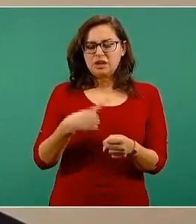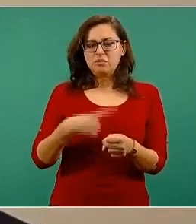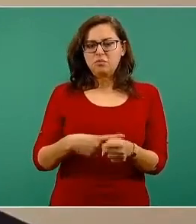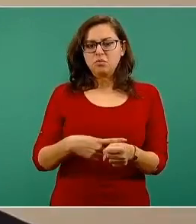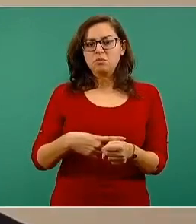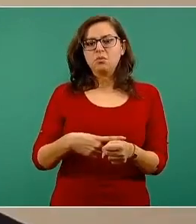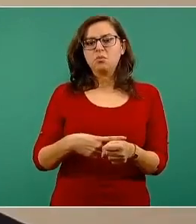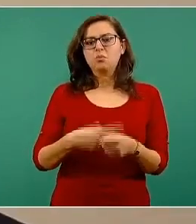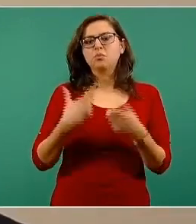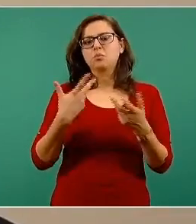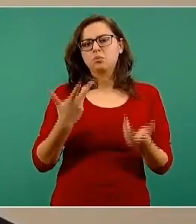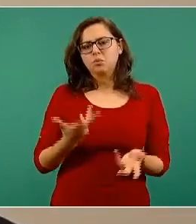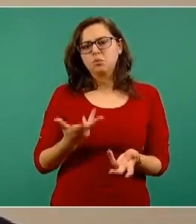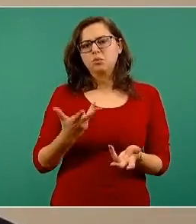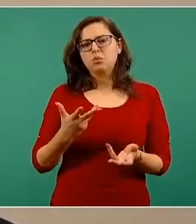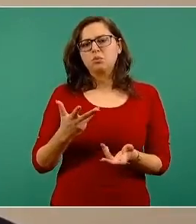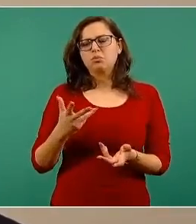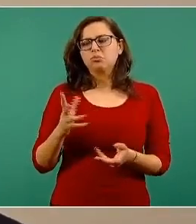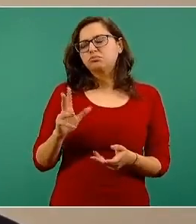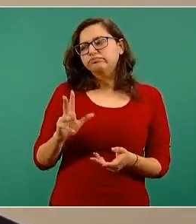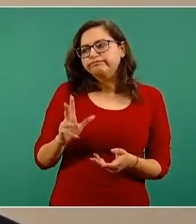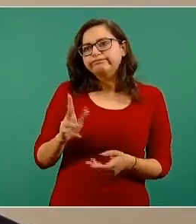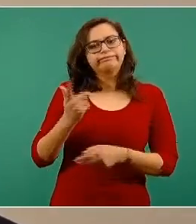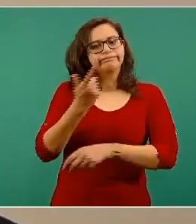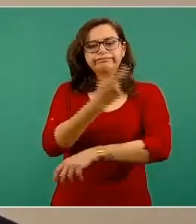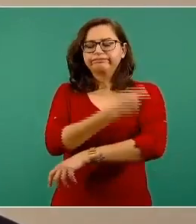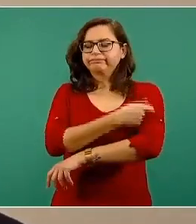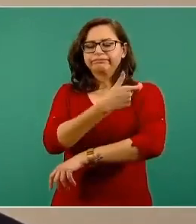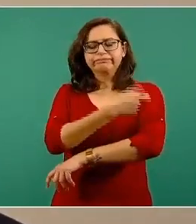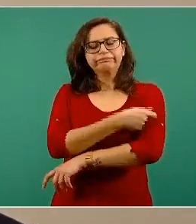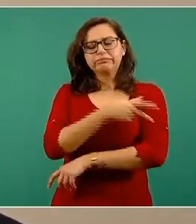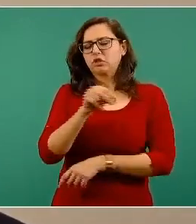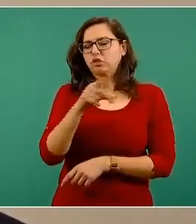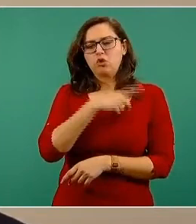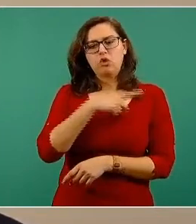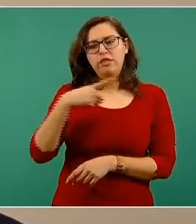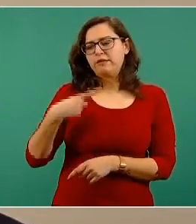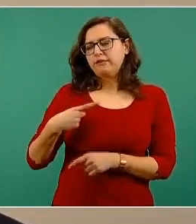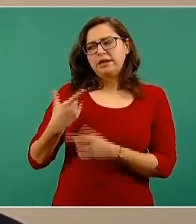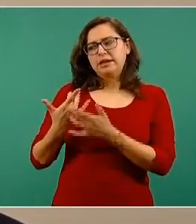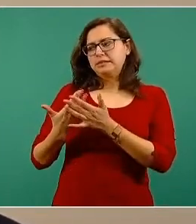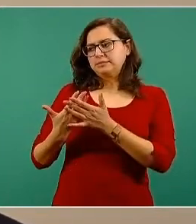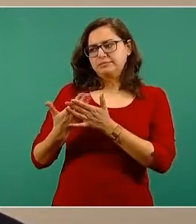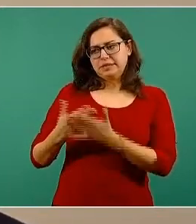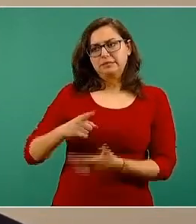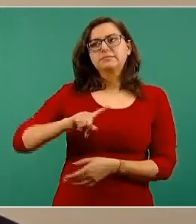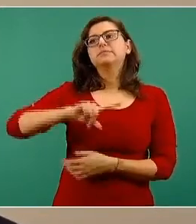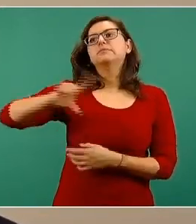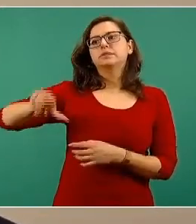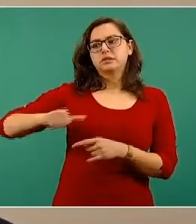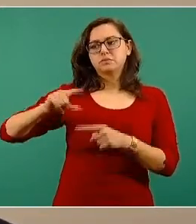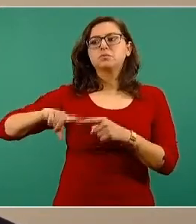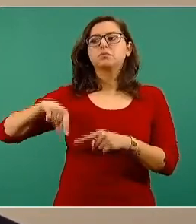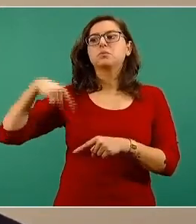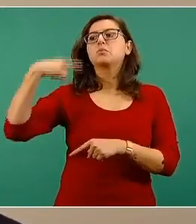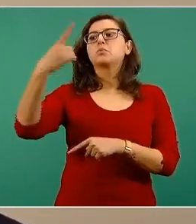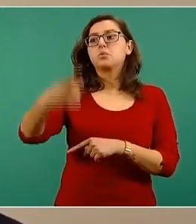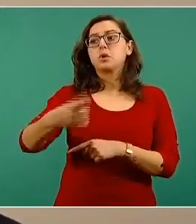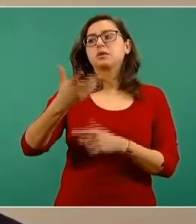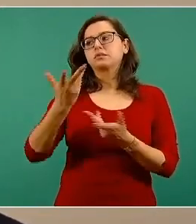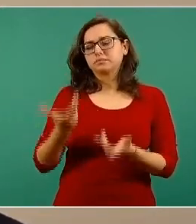que están expresando alguna patología, pues obviamente también no deben de ser vacunadas para no generar